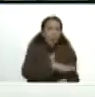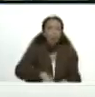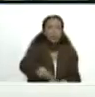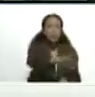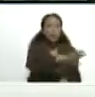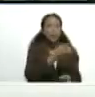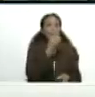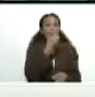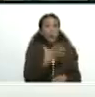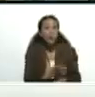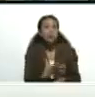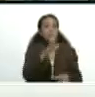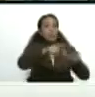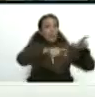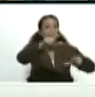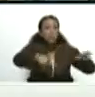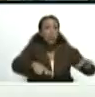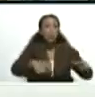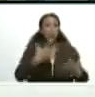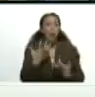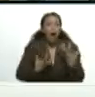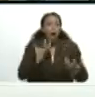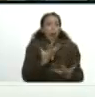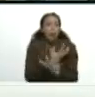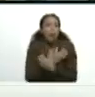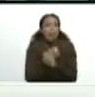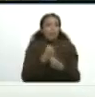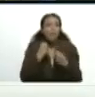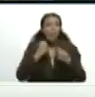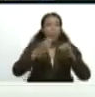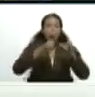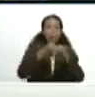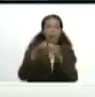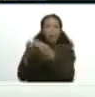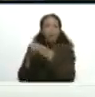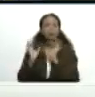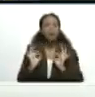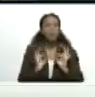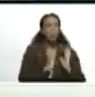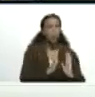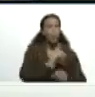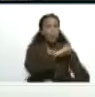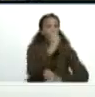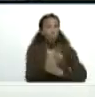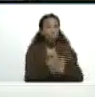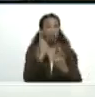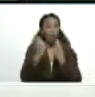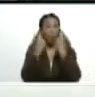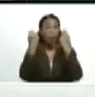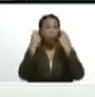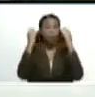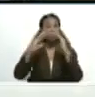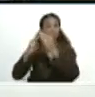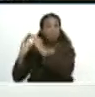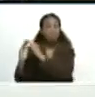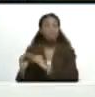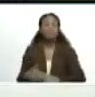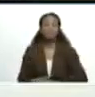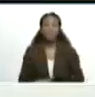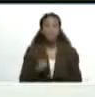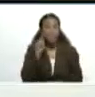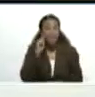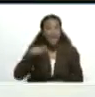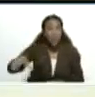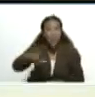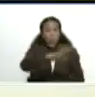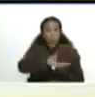tan hermosa, de tanto calor humano, de tanta organización popular, de tanto poder popular. ¿Ah? En